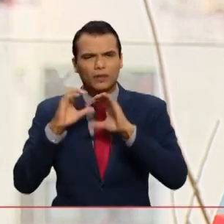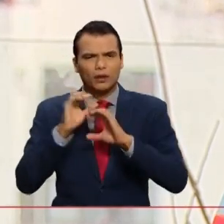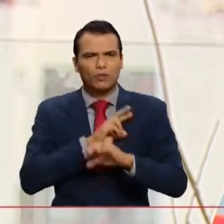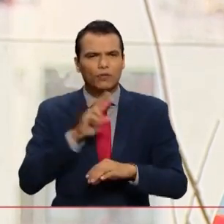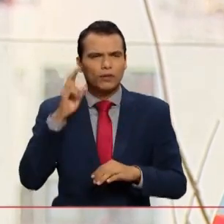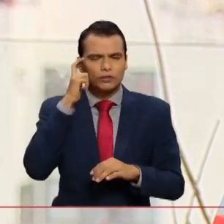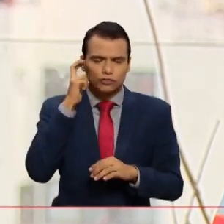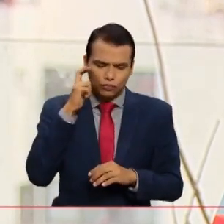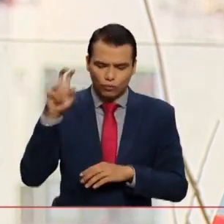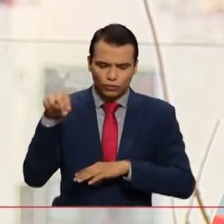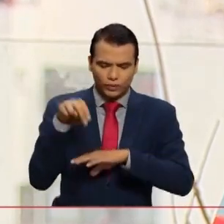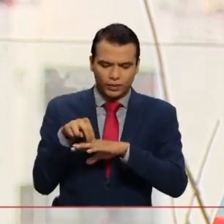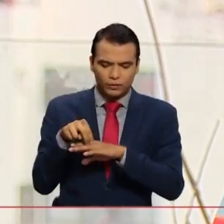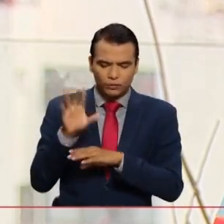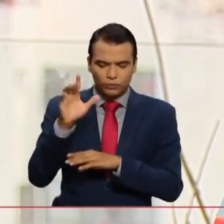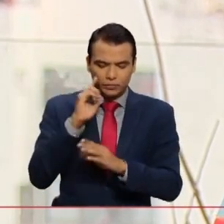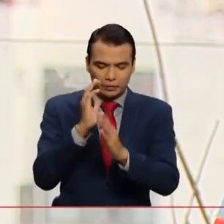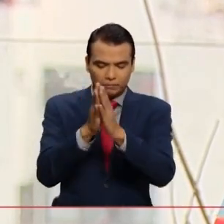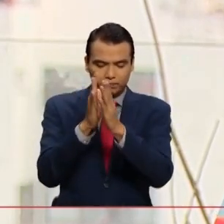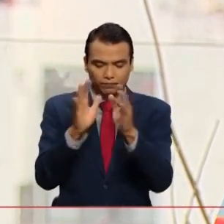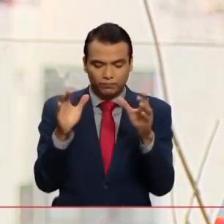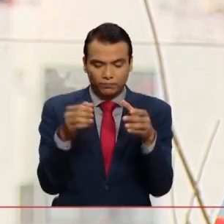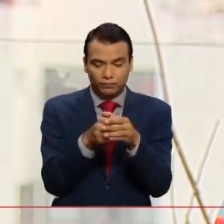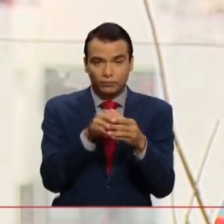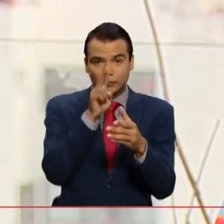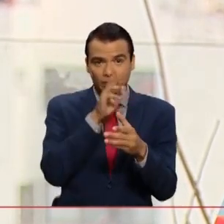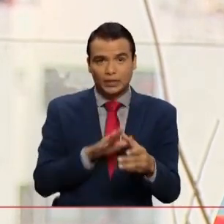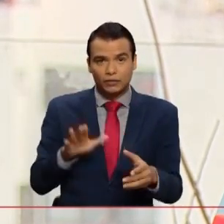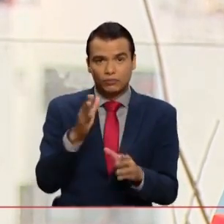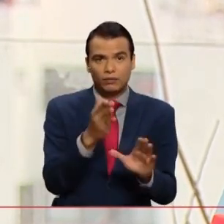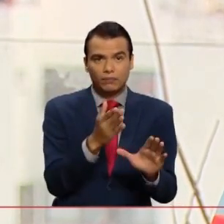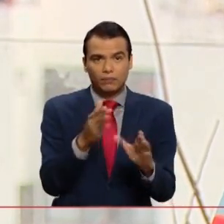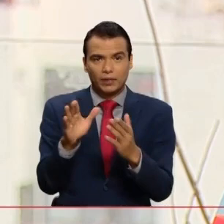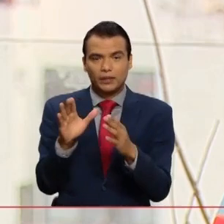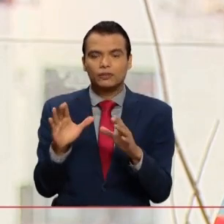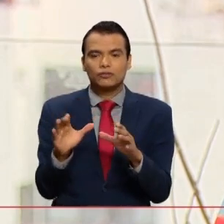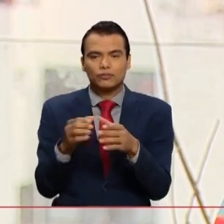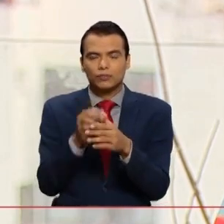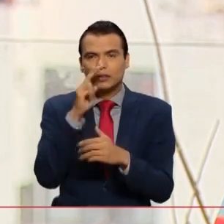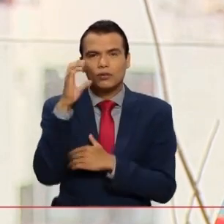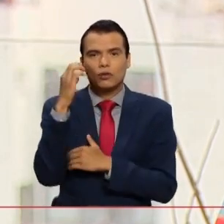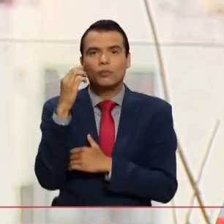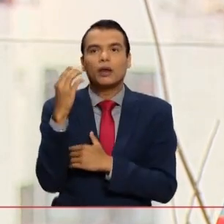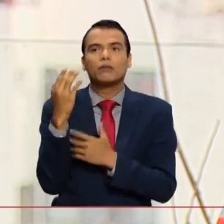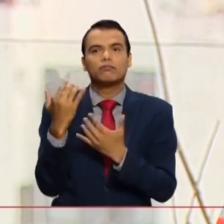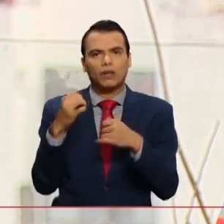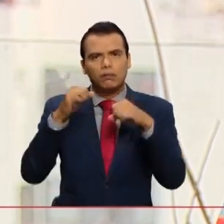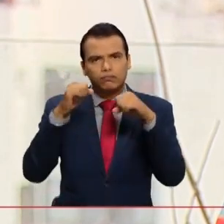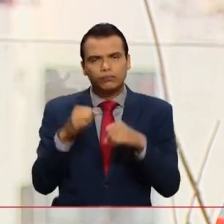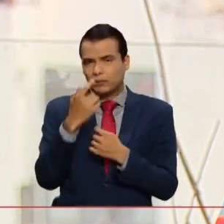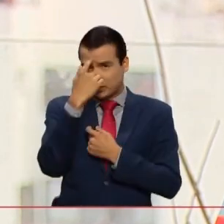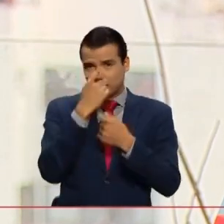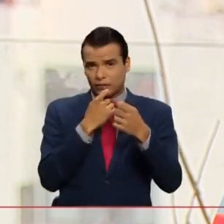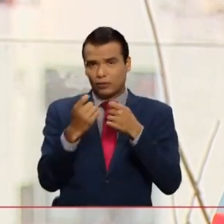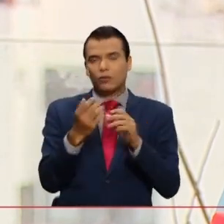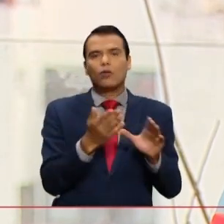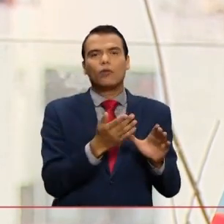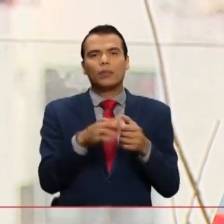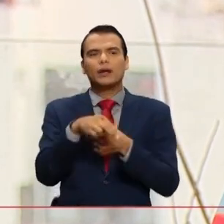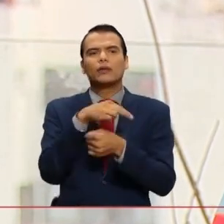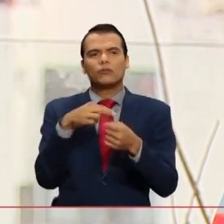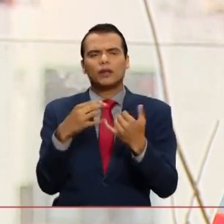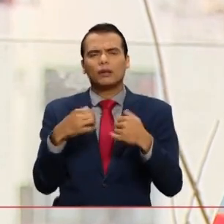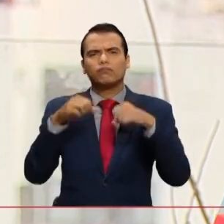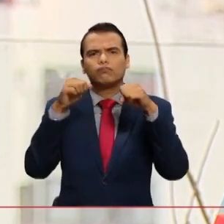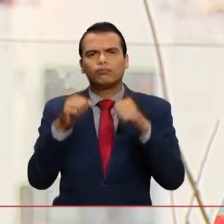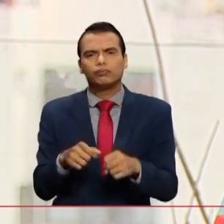Valle, Chocó y Nariño, porque el Departamento Nacional de Planeación aprobó el Plan Estratégico Regional, un documento